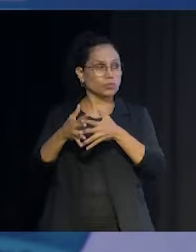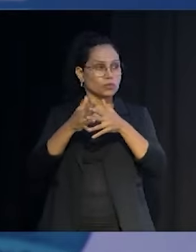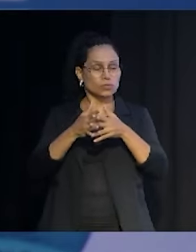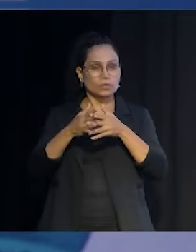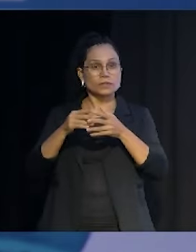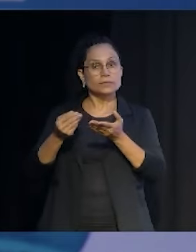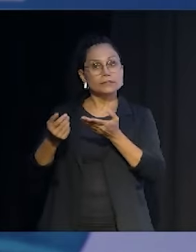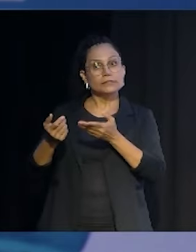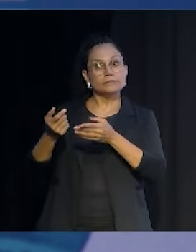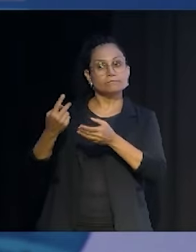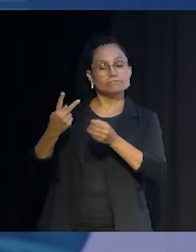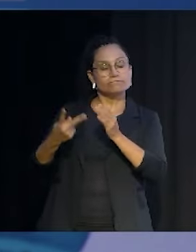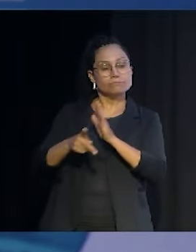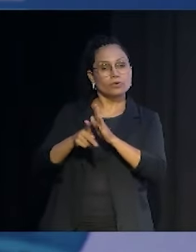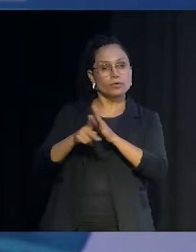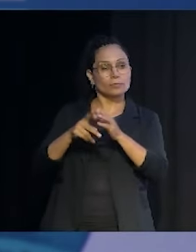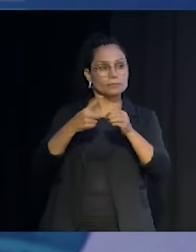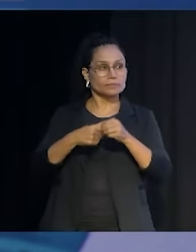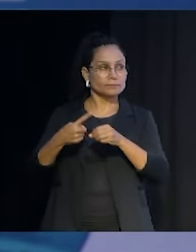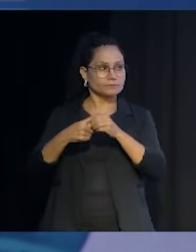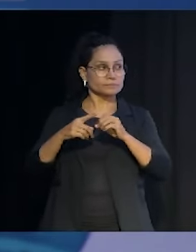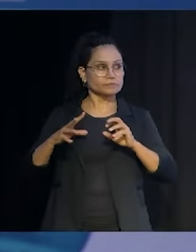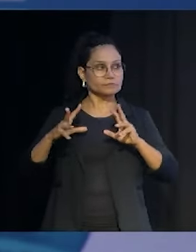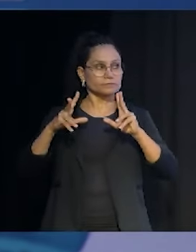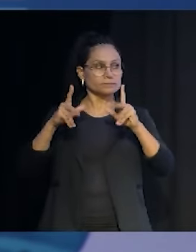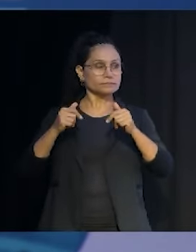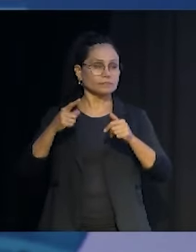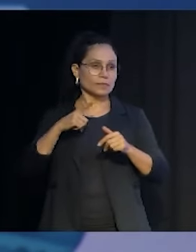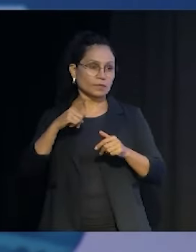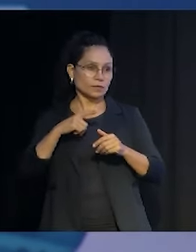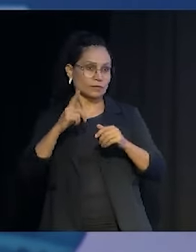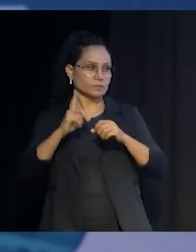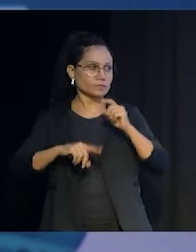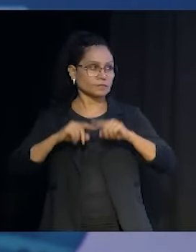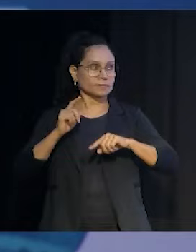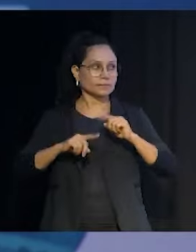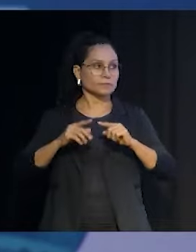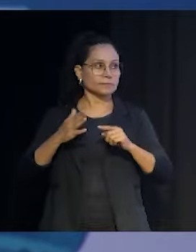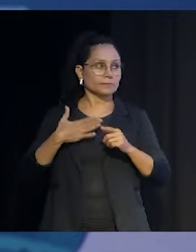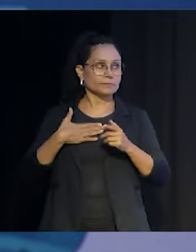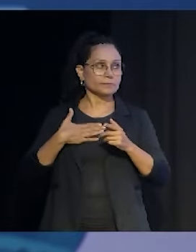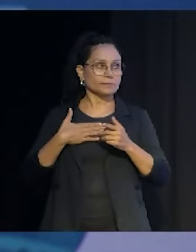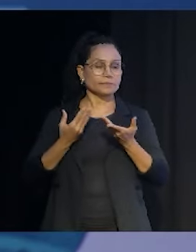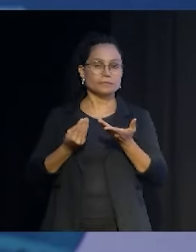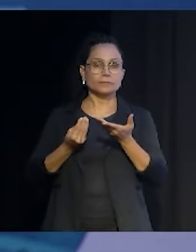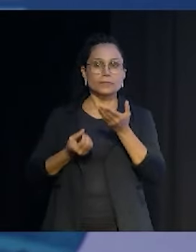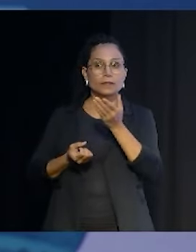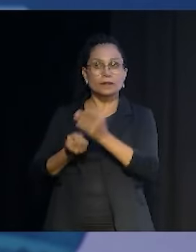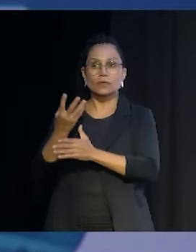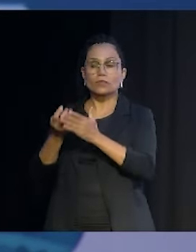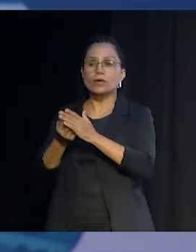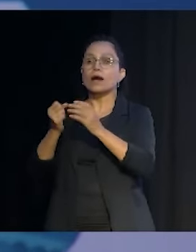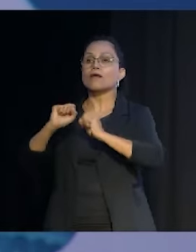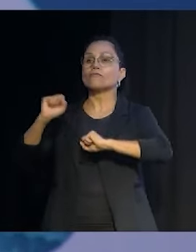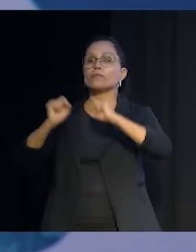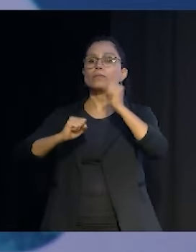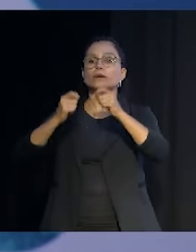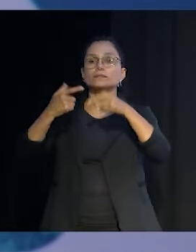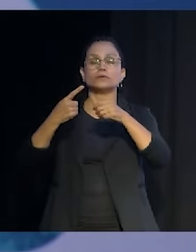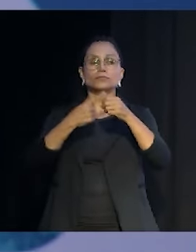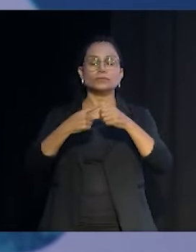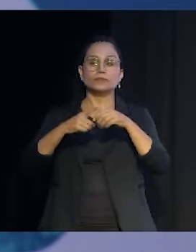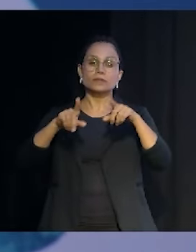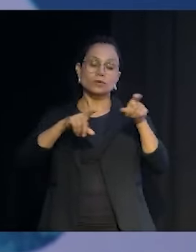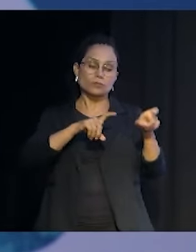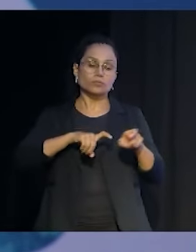fue fabricada. Todo eso fue fabricado en la ciudad. Todo lo que tengo de insumos y servicios son fabricados en la ciudad. Por tanto,